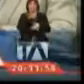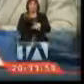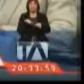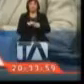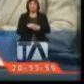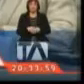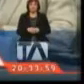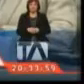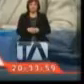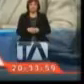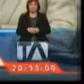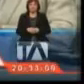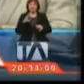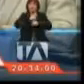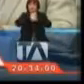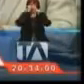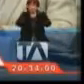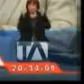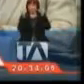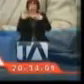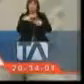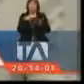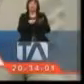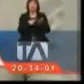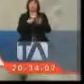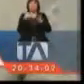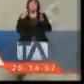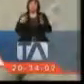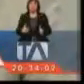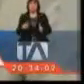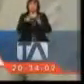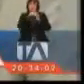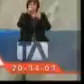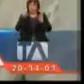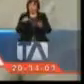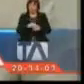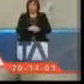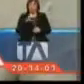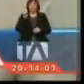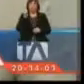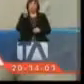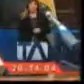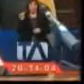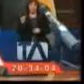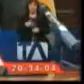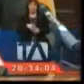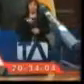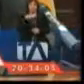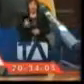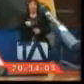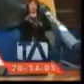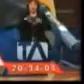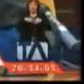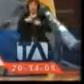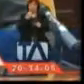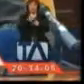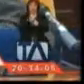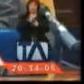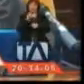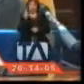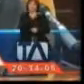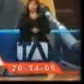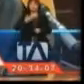Se lo formalizó esta mañana. La ministra de Industrias y Productividad, Eva García, es quien acoge las funciones del vicepresidente Jorge